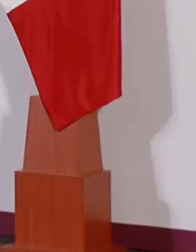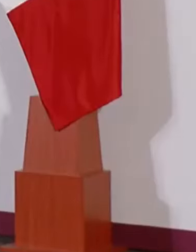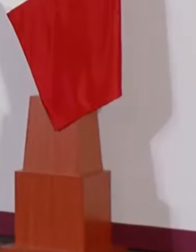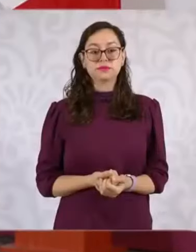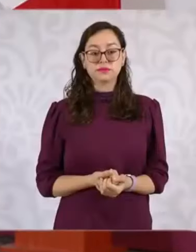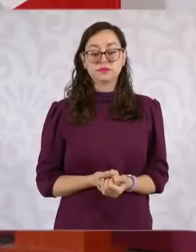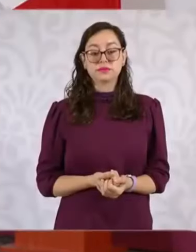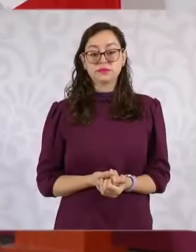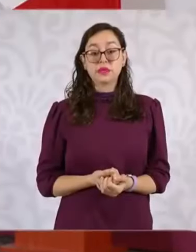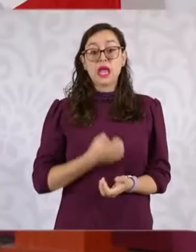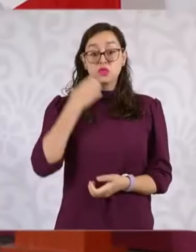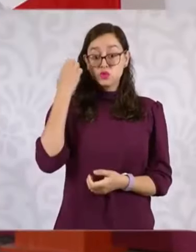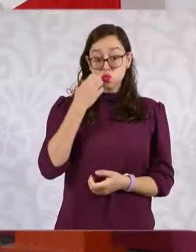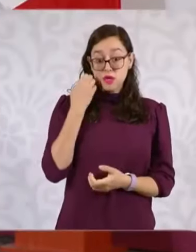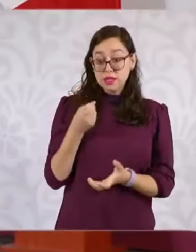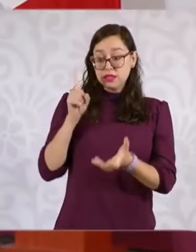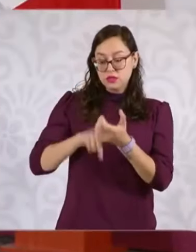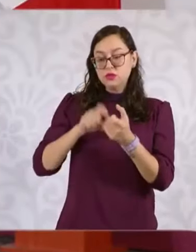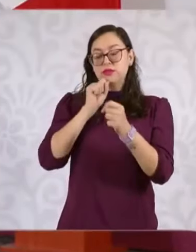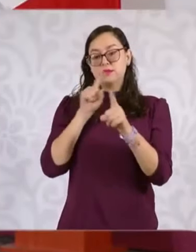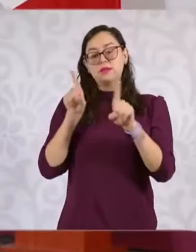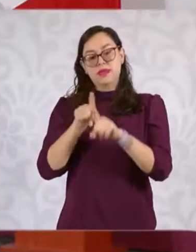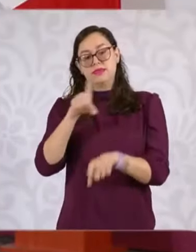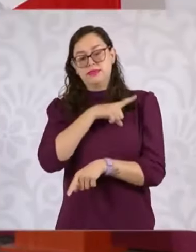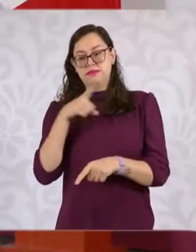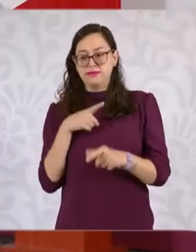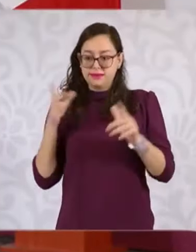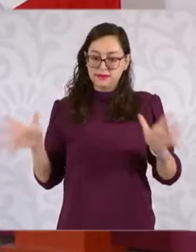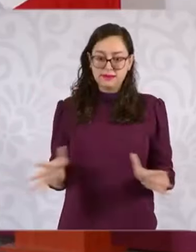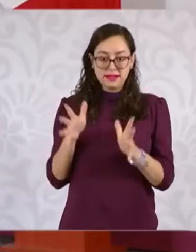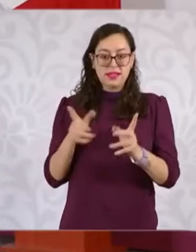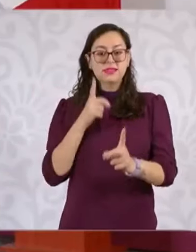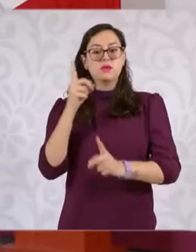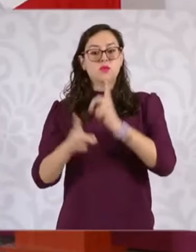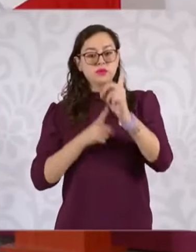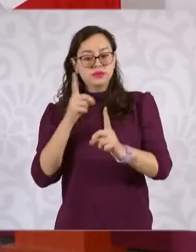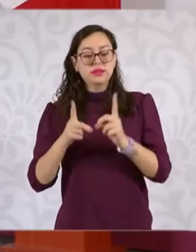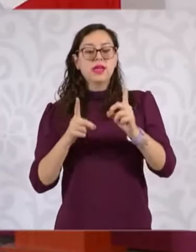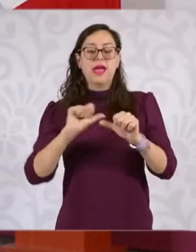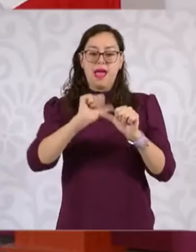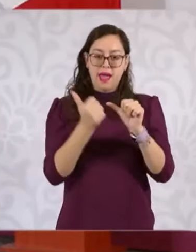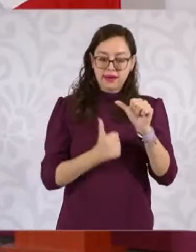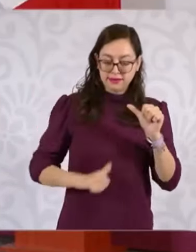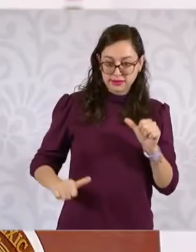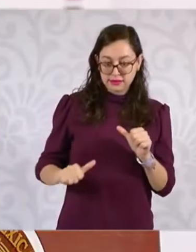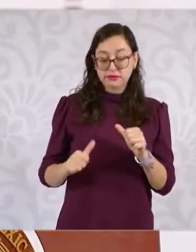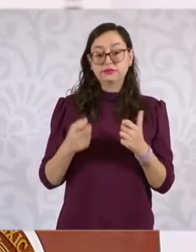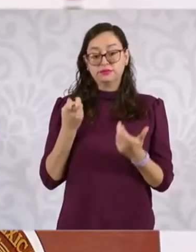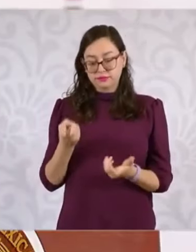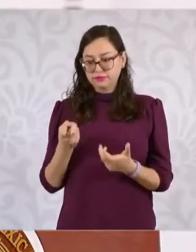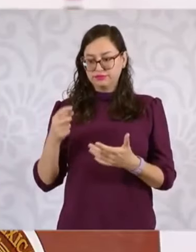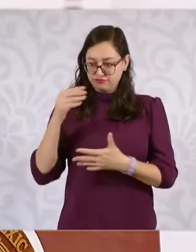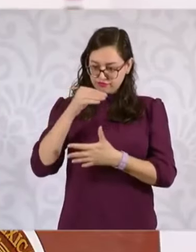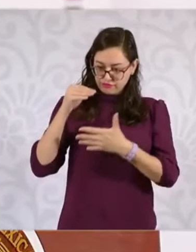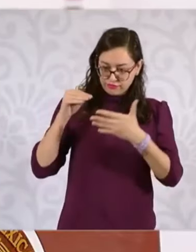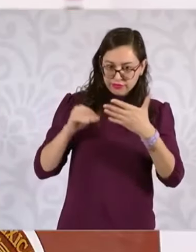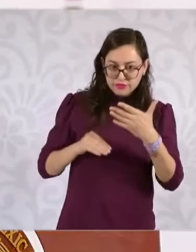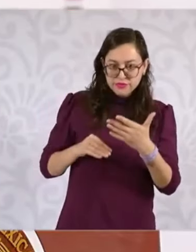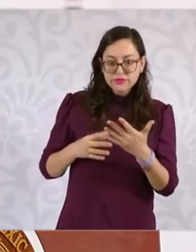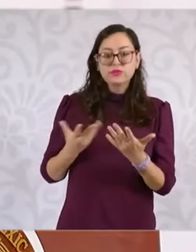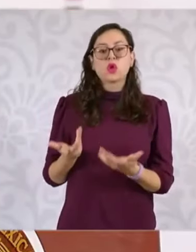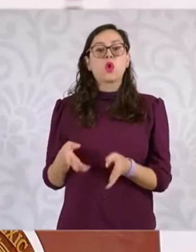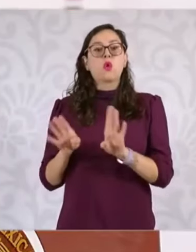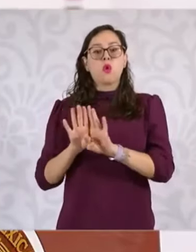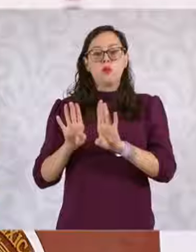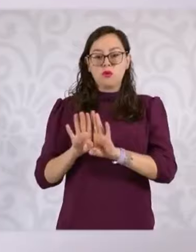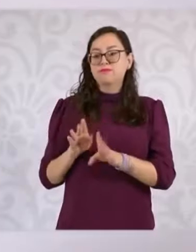promoción de las artes. Y le vamos a dar por último seguimiento a todo lo que hagamos para poder ir midiendo